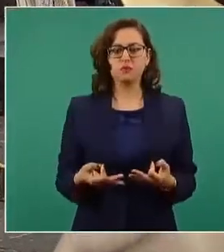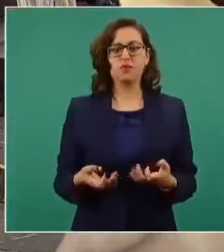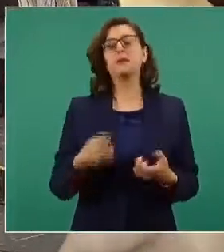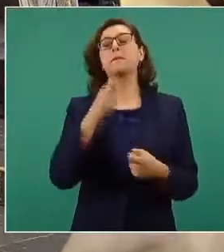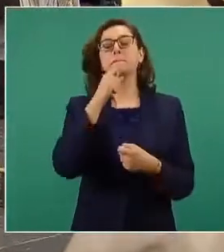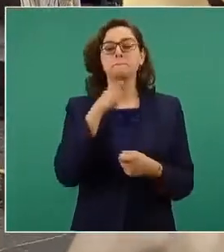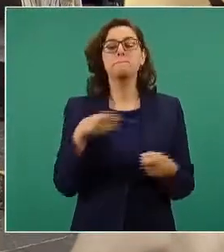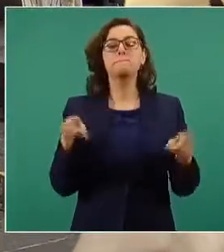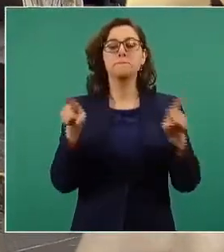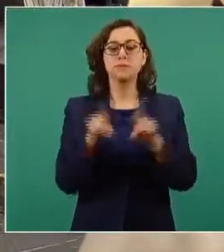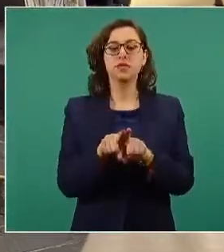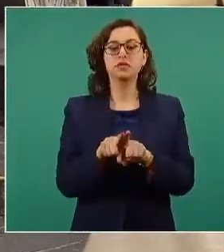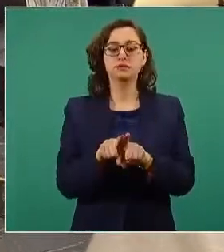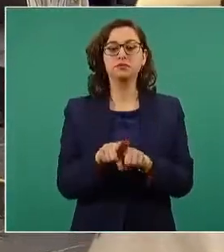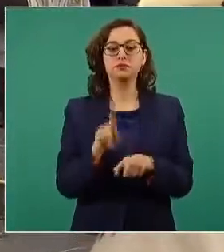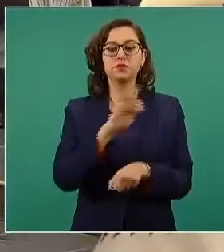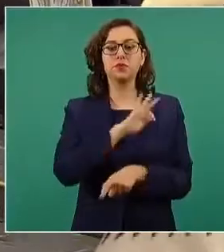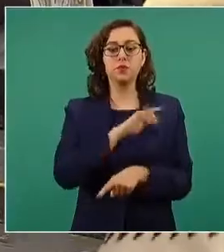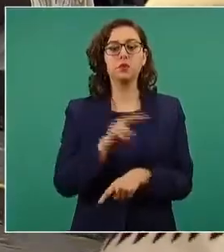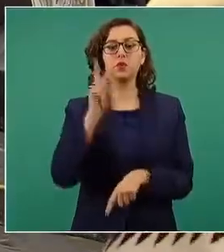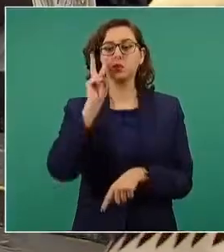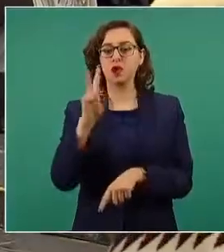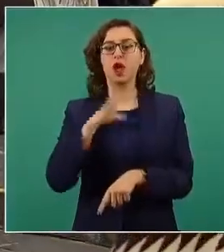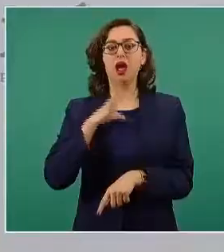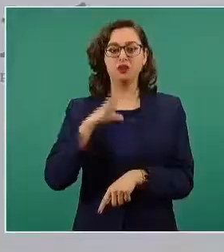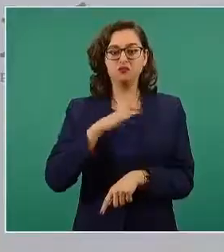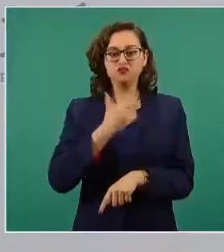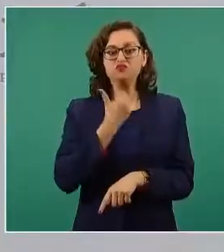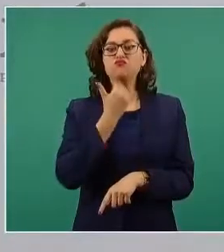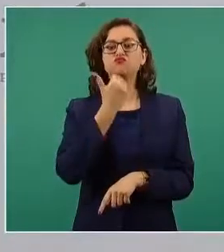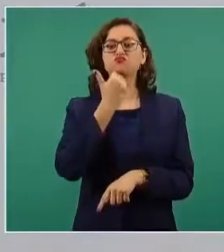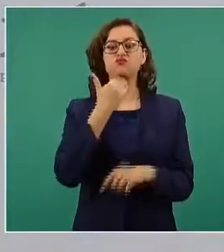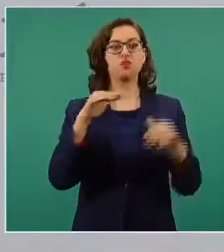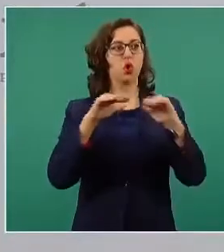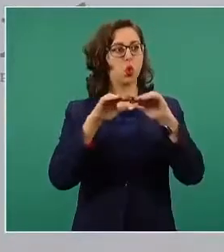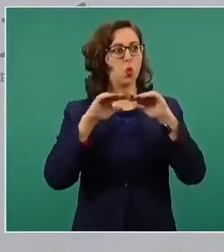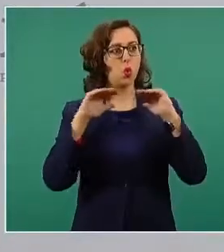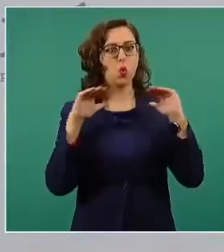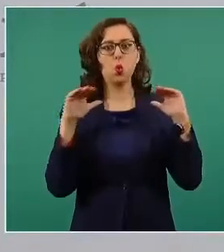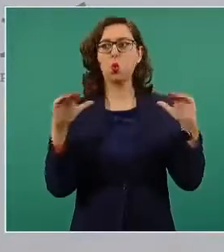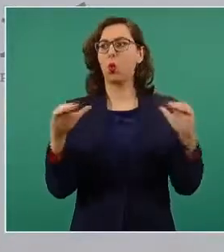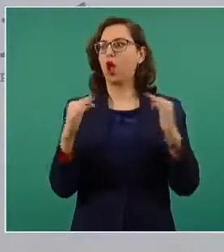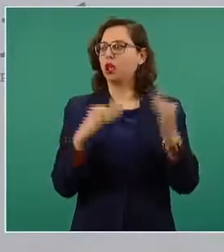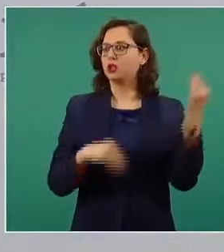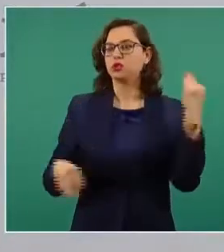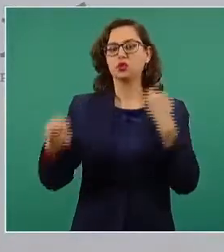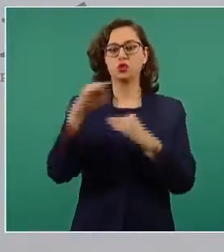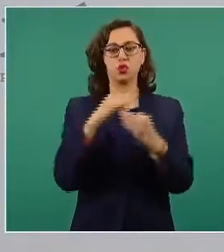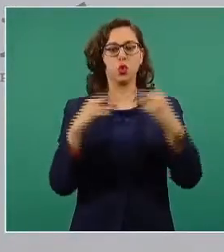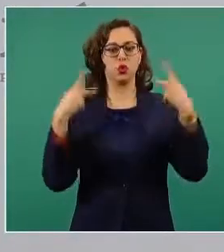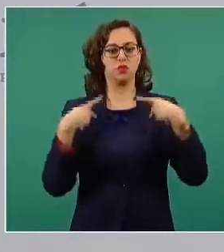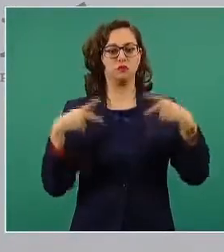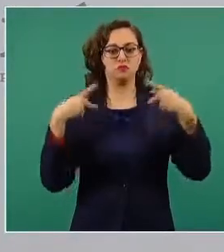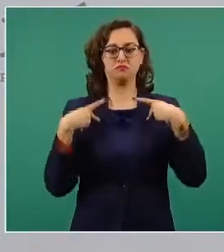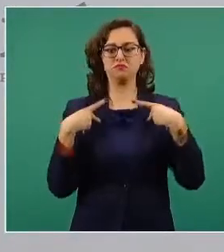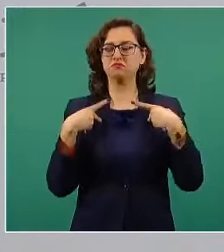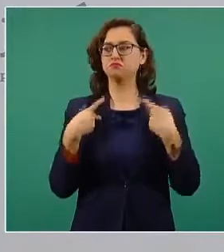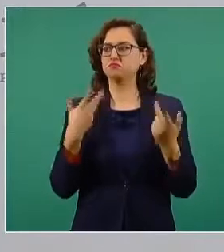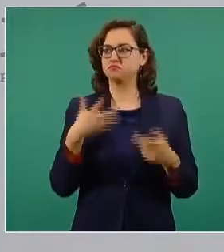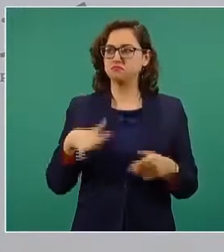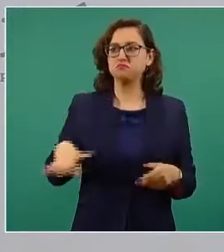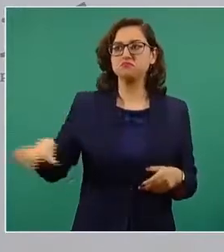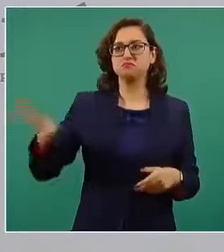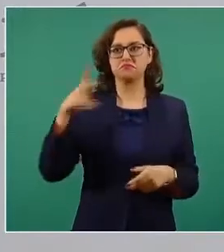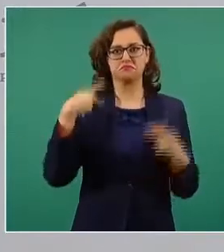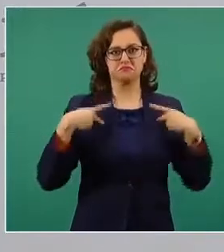expresa la dignidad y la igualdad de un pueblo que exige que